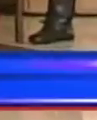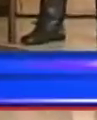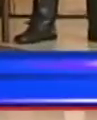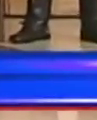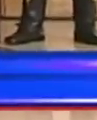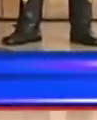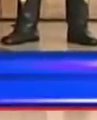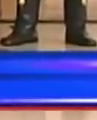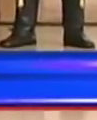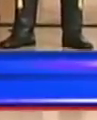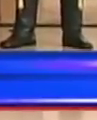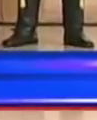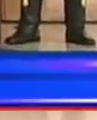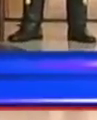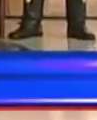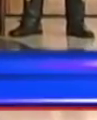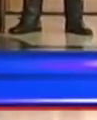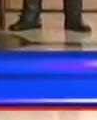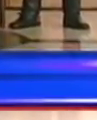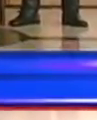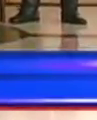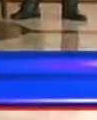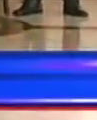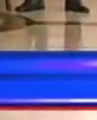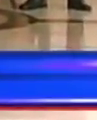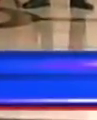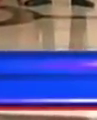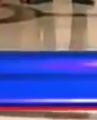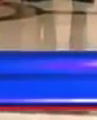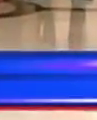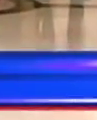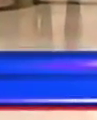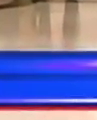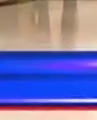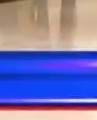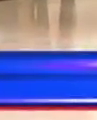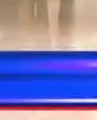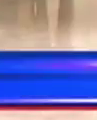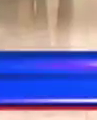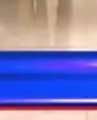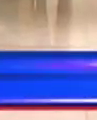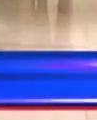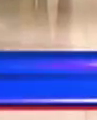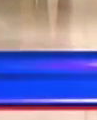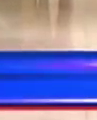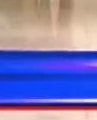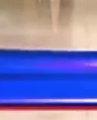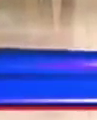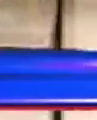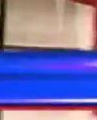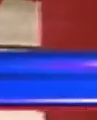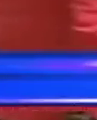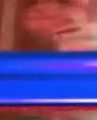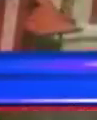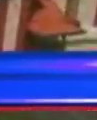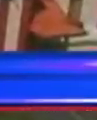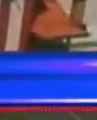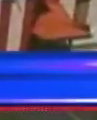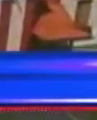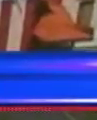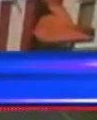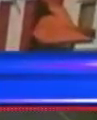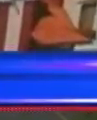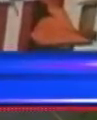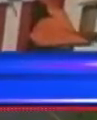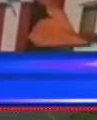rápido como parte de este proceso comicial. Ya vemos en las imágenes el desplazamiento del mandatario nacional, le acompaña